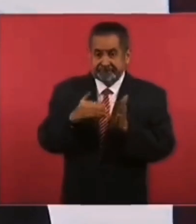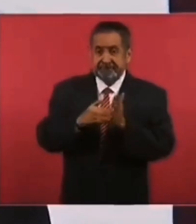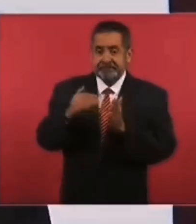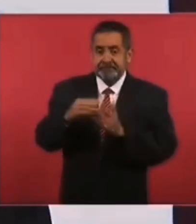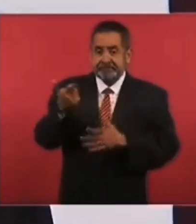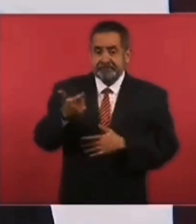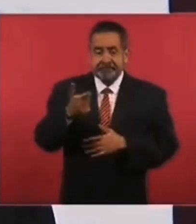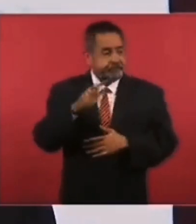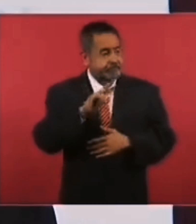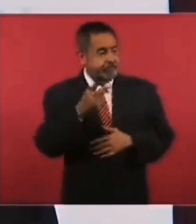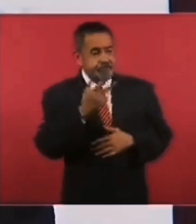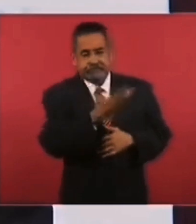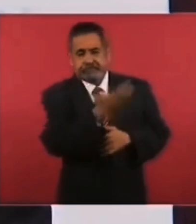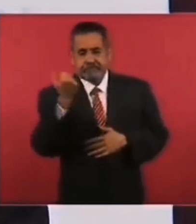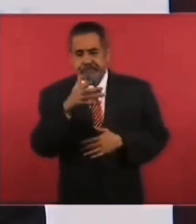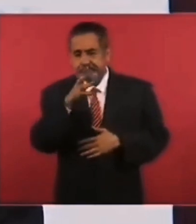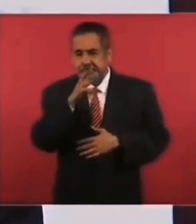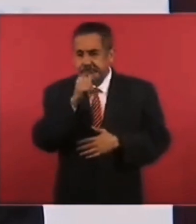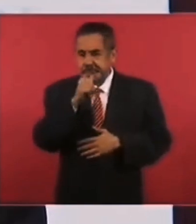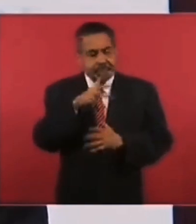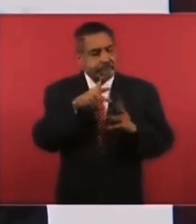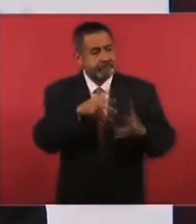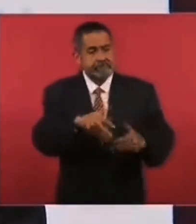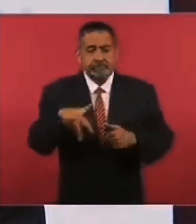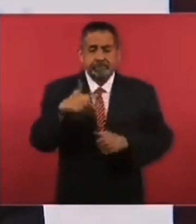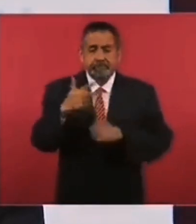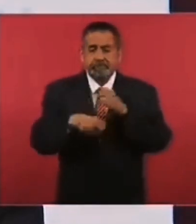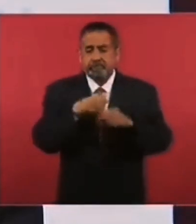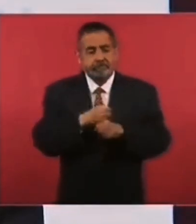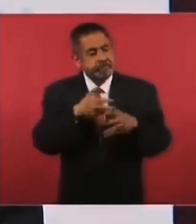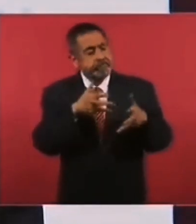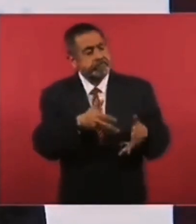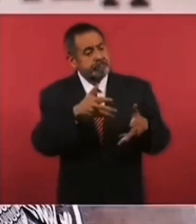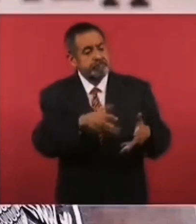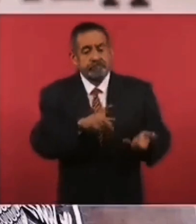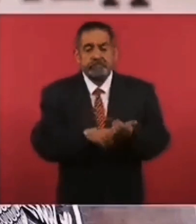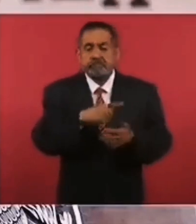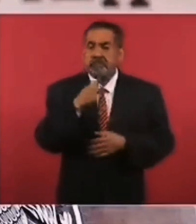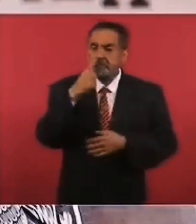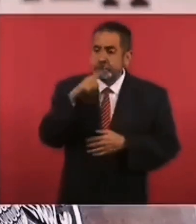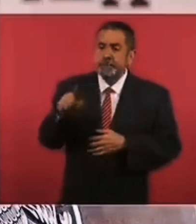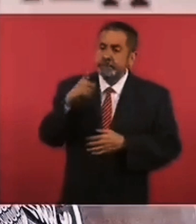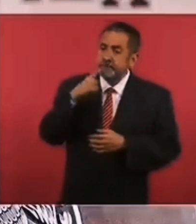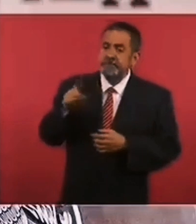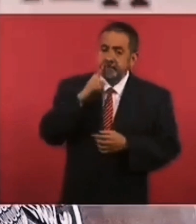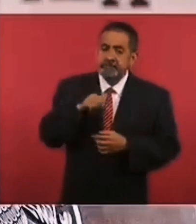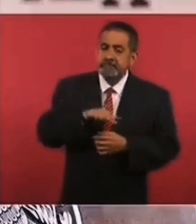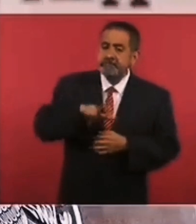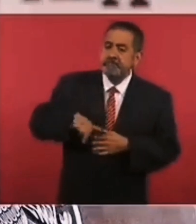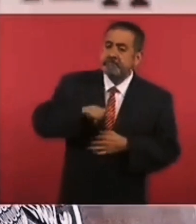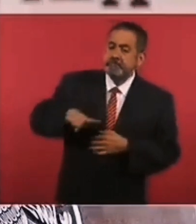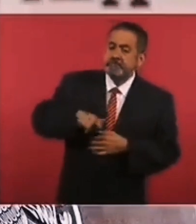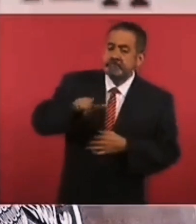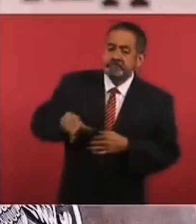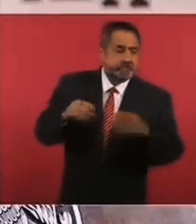han podido ser recuperados. Desde hace 13 años se han interpuesto diversos juicios y se han retrasado